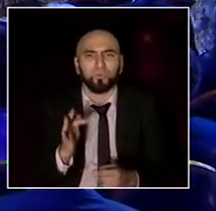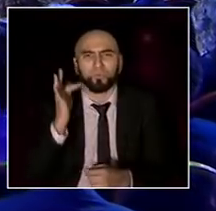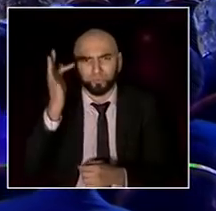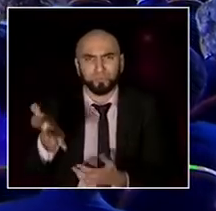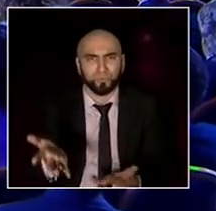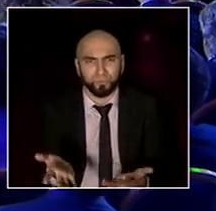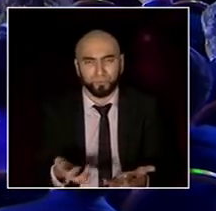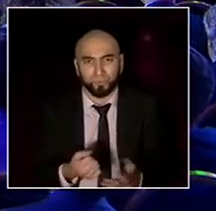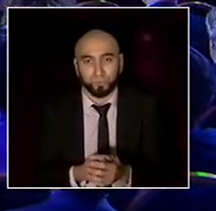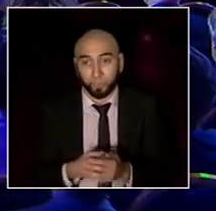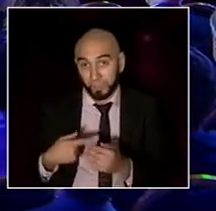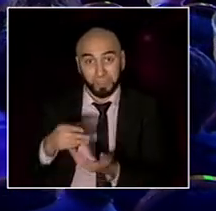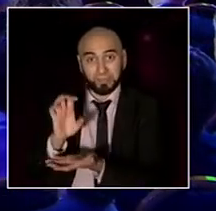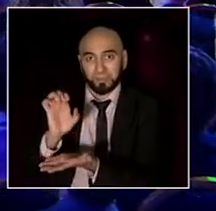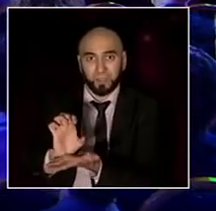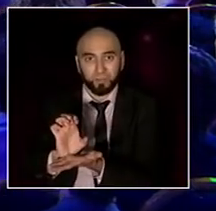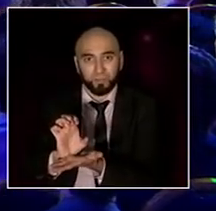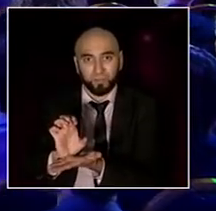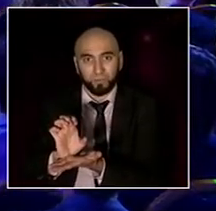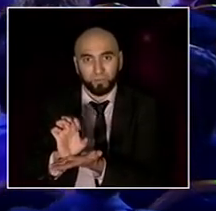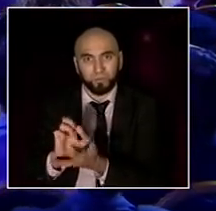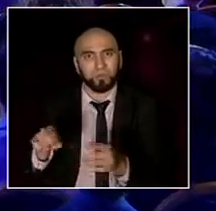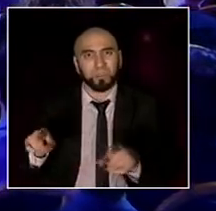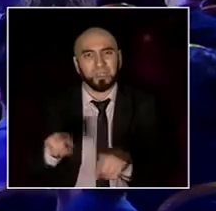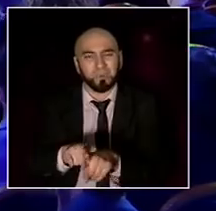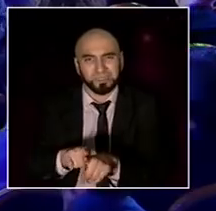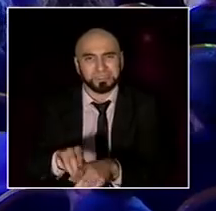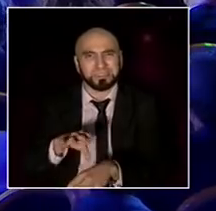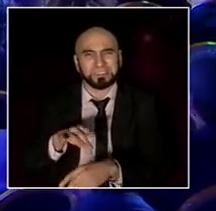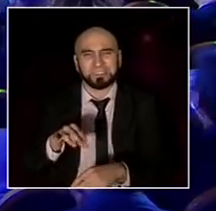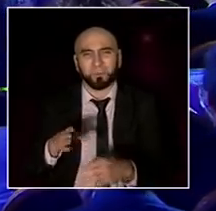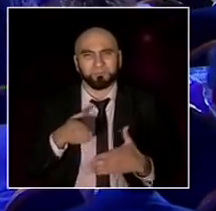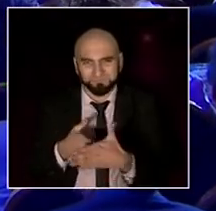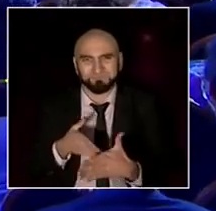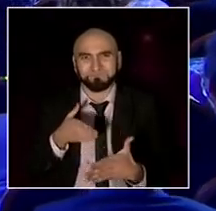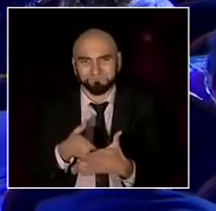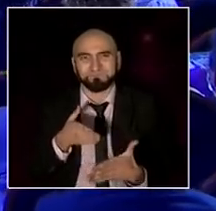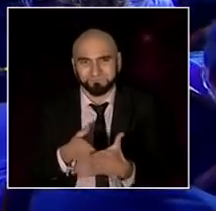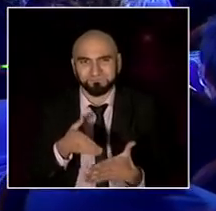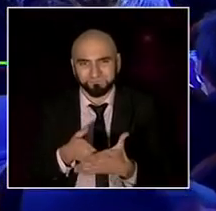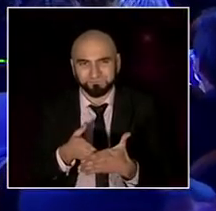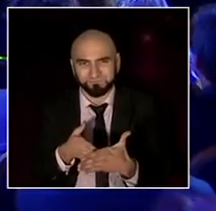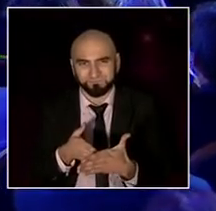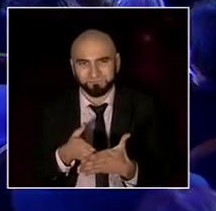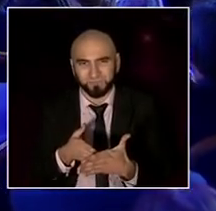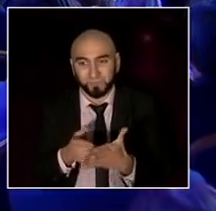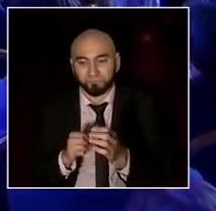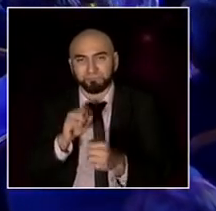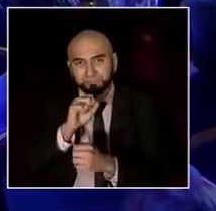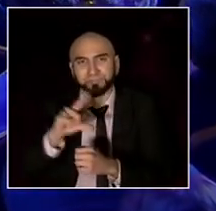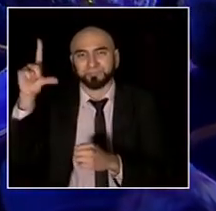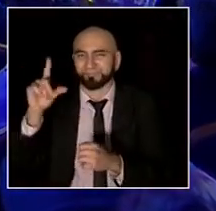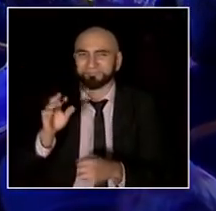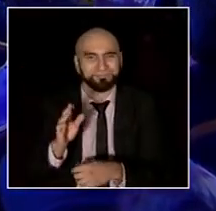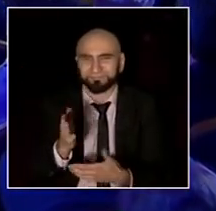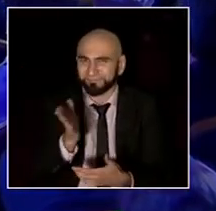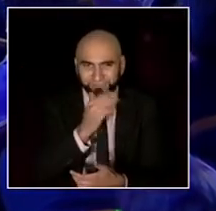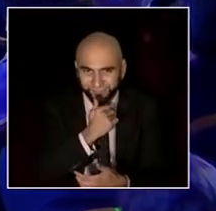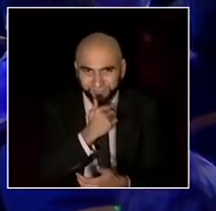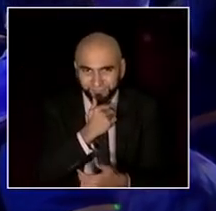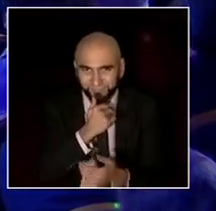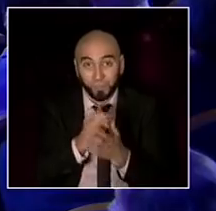El Estado está preso en una camisa de fuerza que limita su iniciativa y capacidad de emprender. Los privados tienen serias dificultades